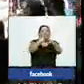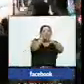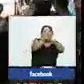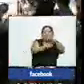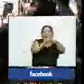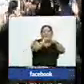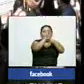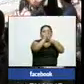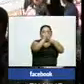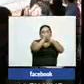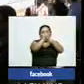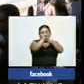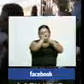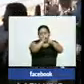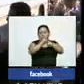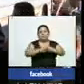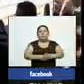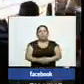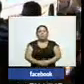Cornejo.